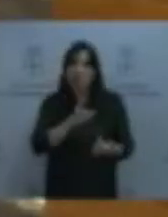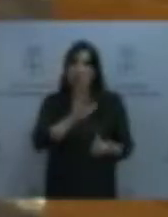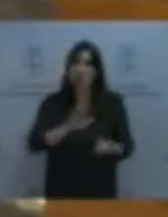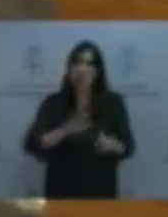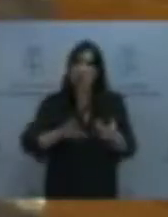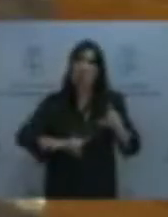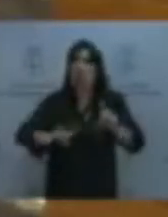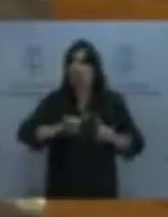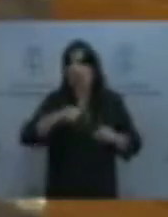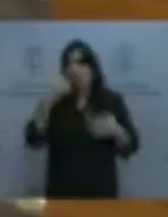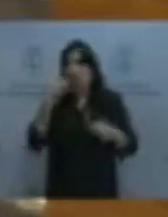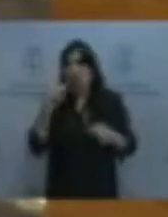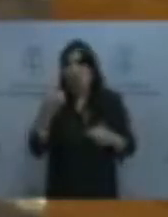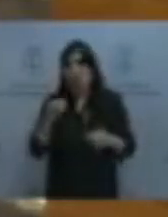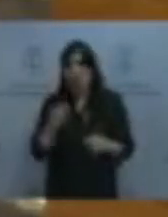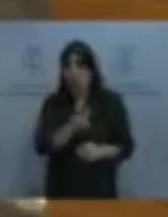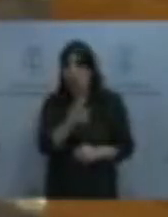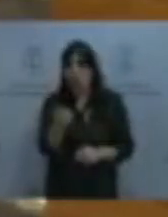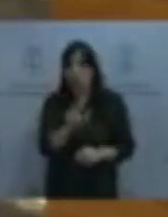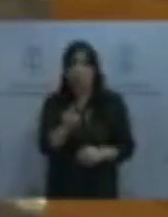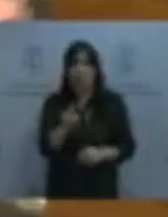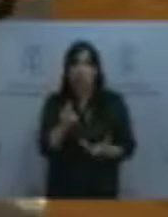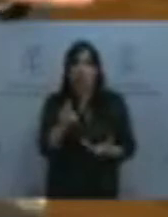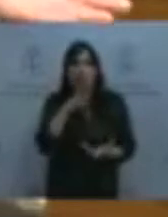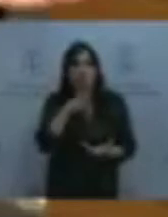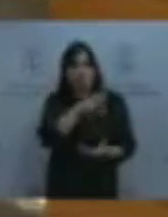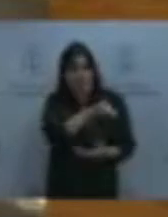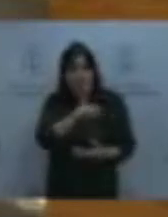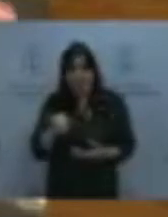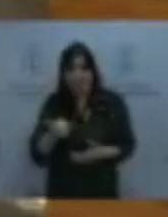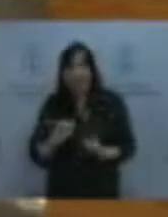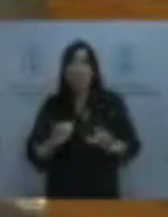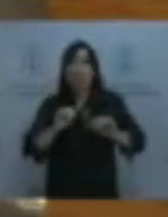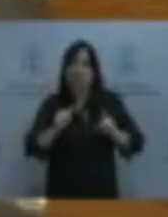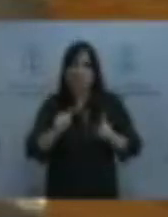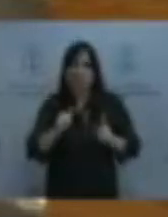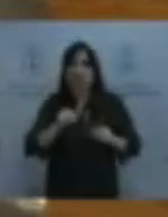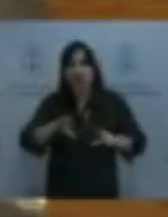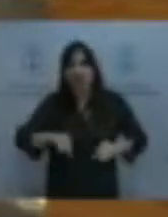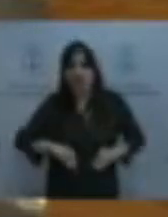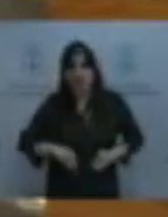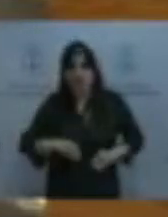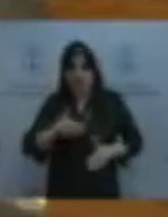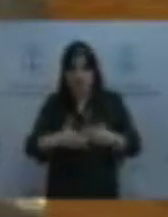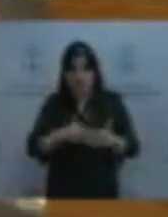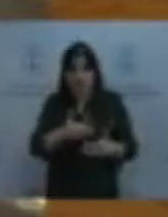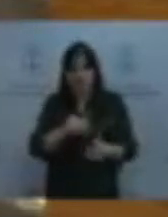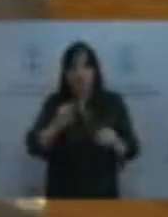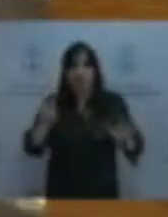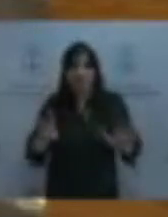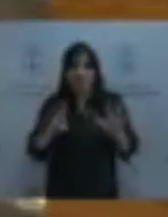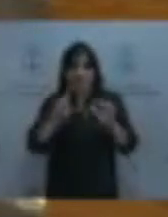disponían de argumentos de peso y abrió el procedimiento, concretamente el 7 de julio de 2017.